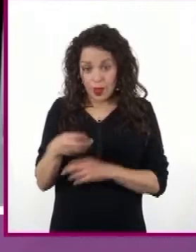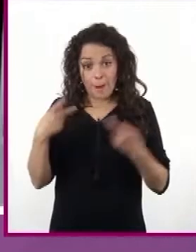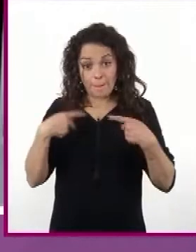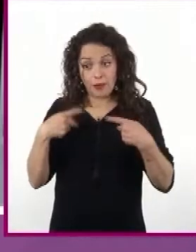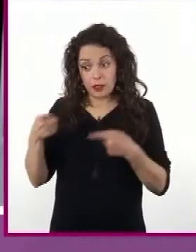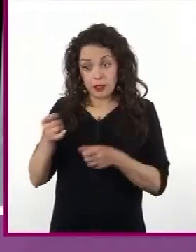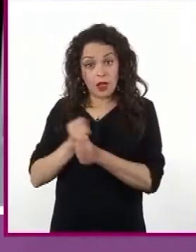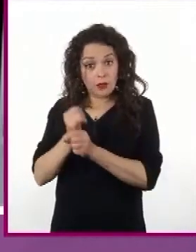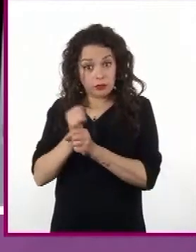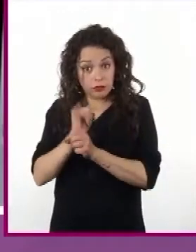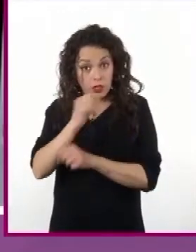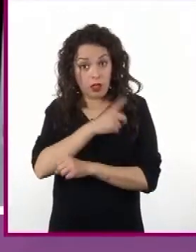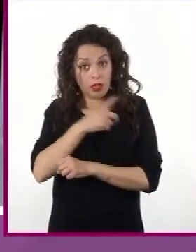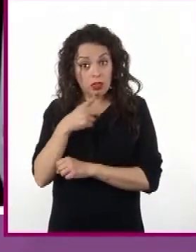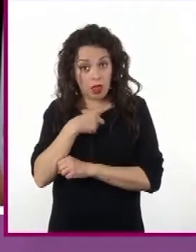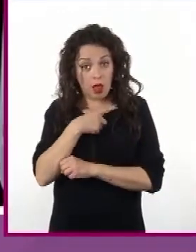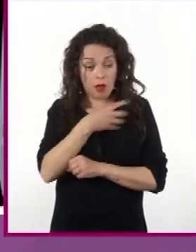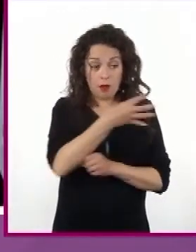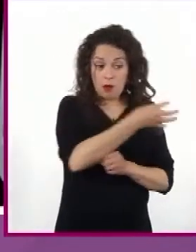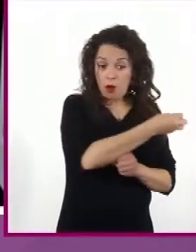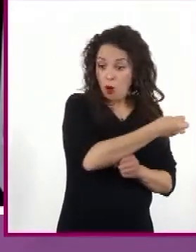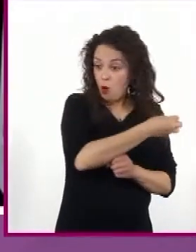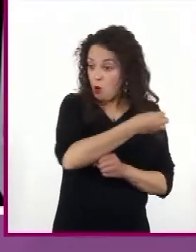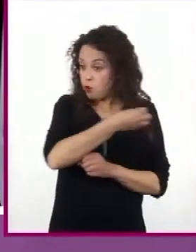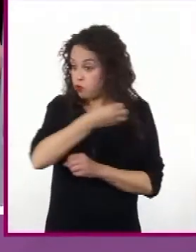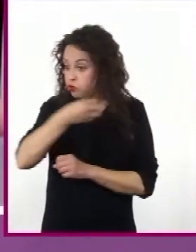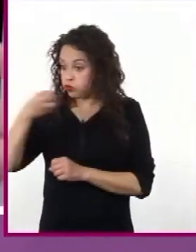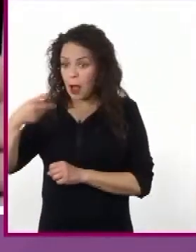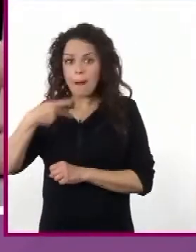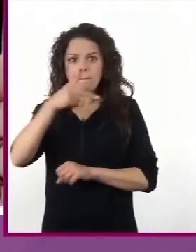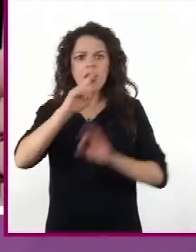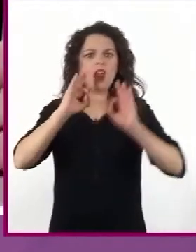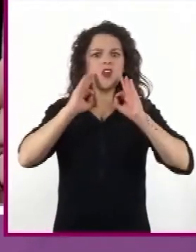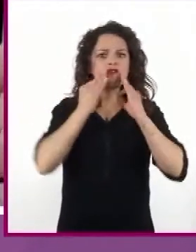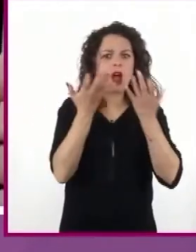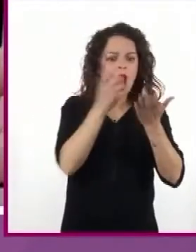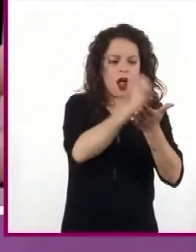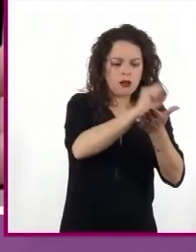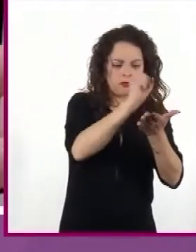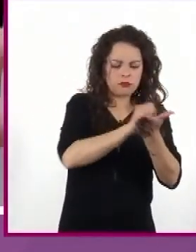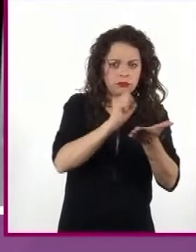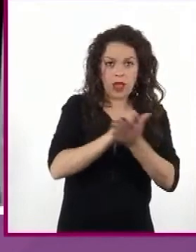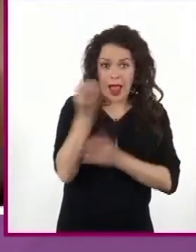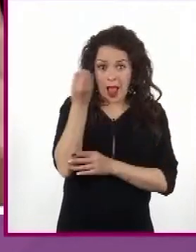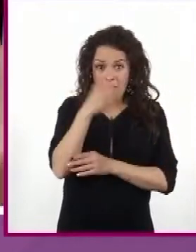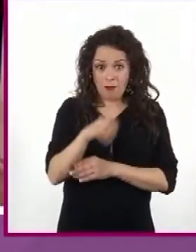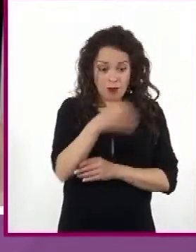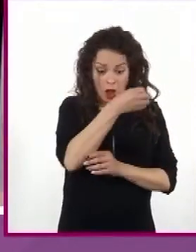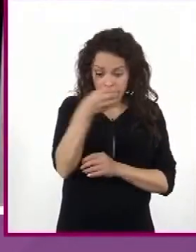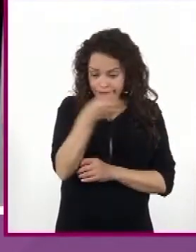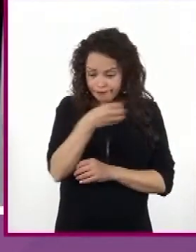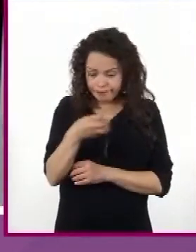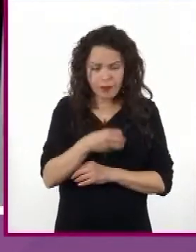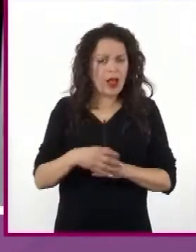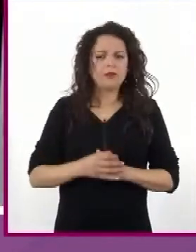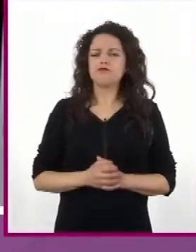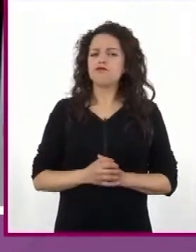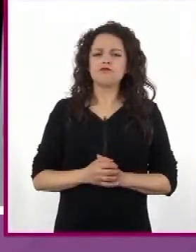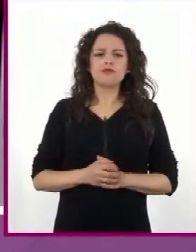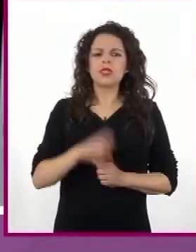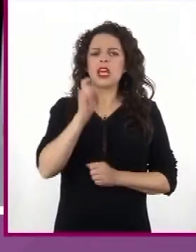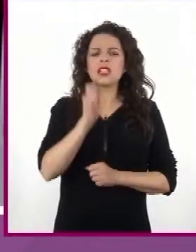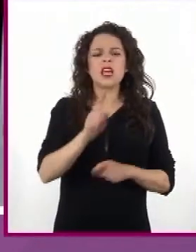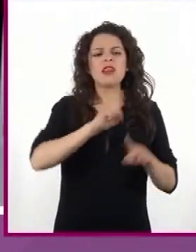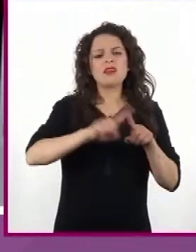una cronología lineal, pero la forma de escribir la biografía no necesariamente es lineal. Puedes tener estrategias de la